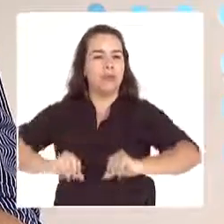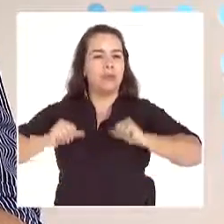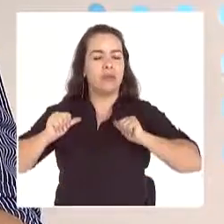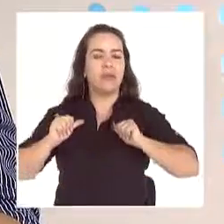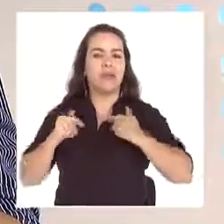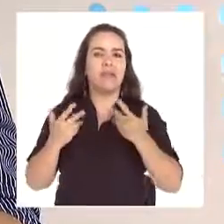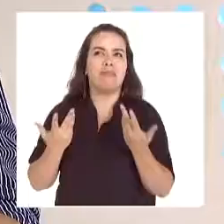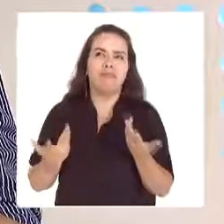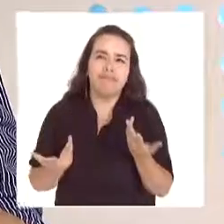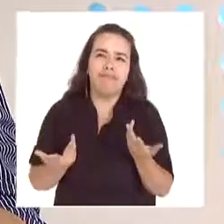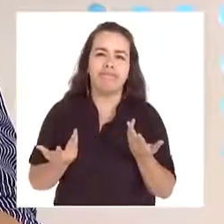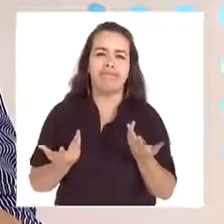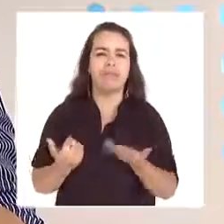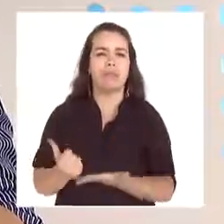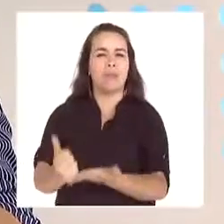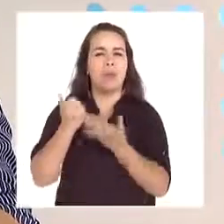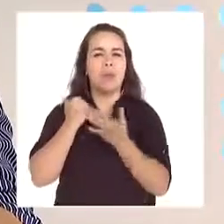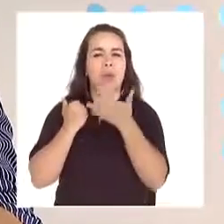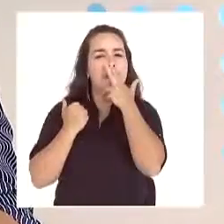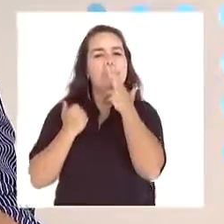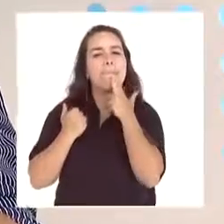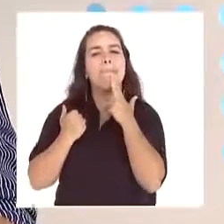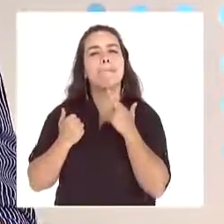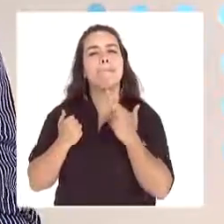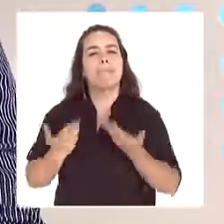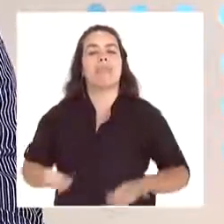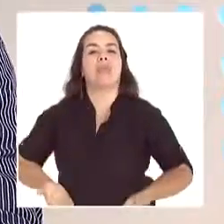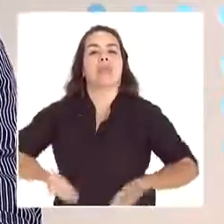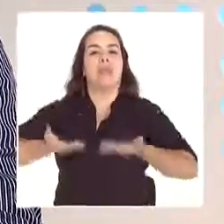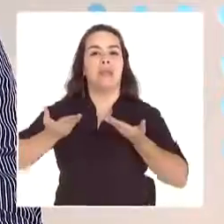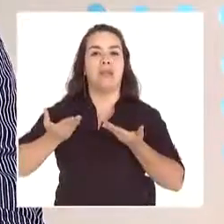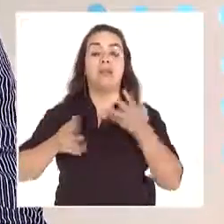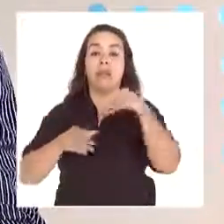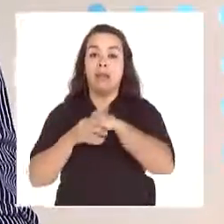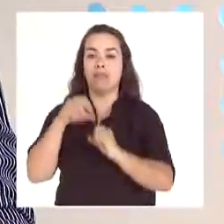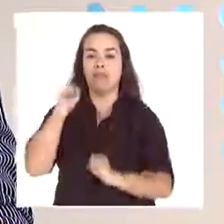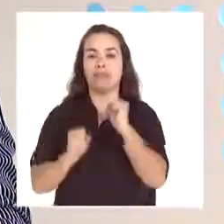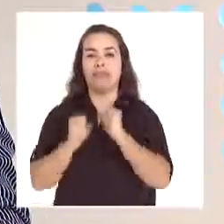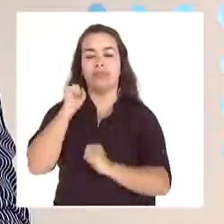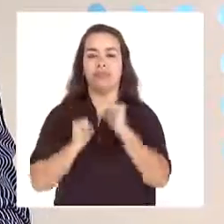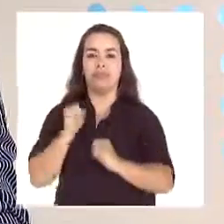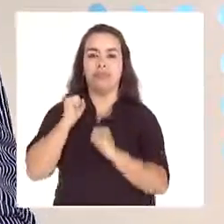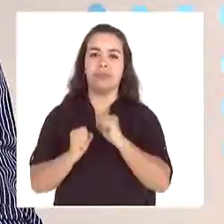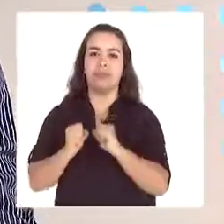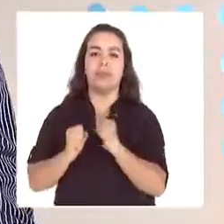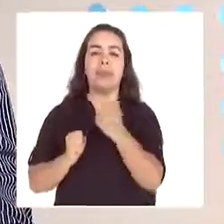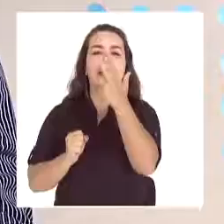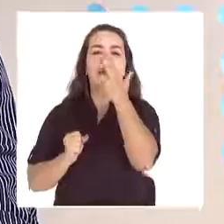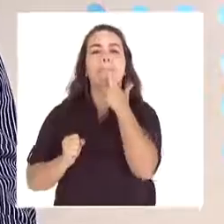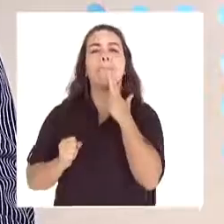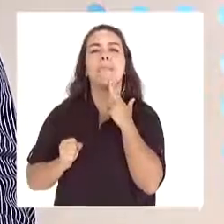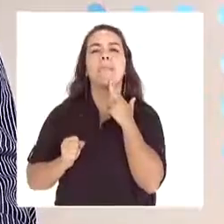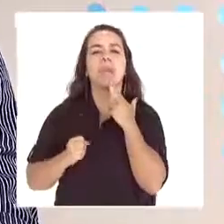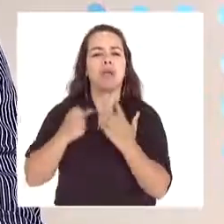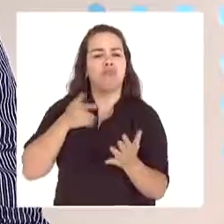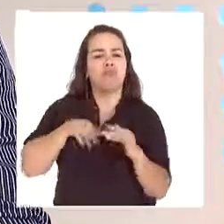ingresar toda el azúcar que está circulando dentro de ellas, o sea, el azúcar pasa